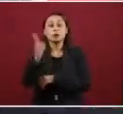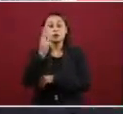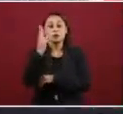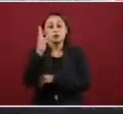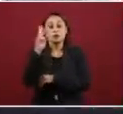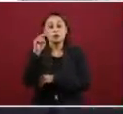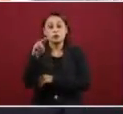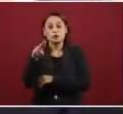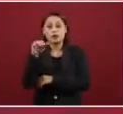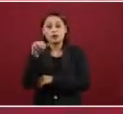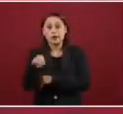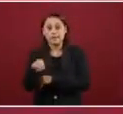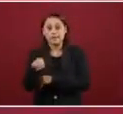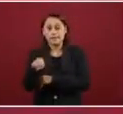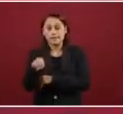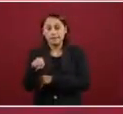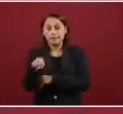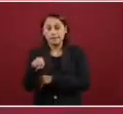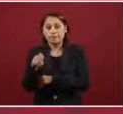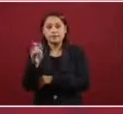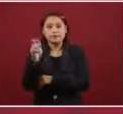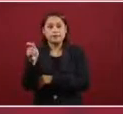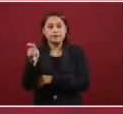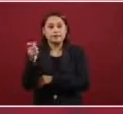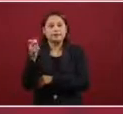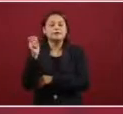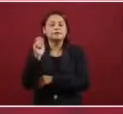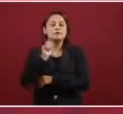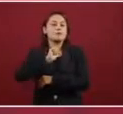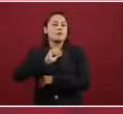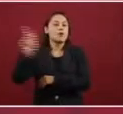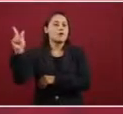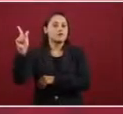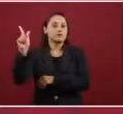universidades del mundo.